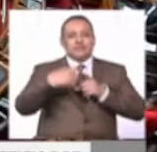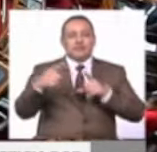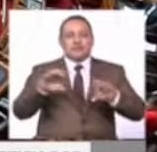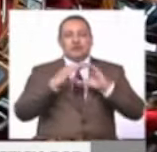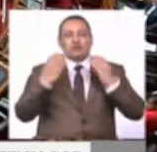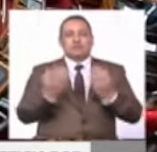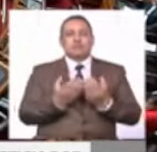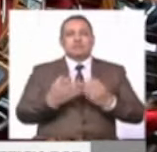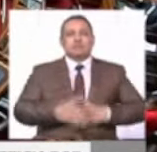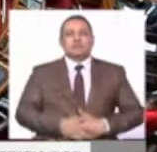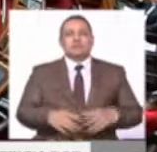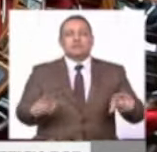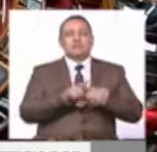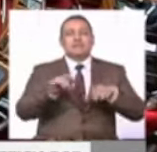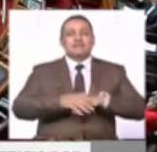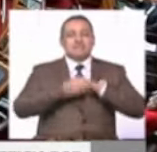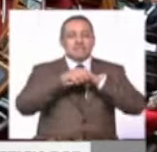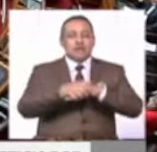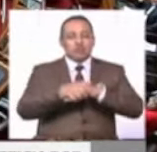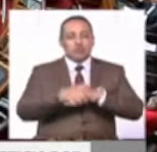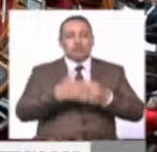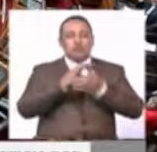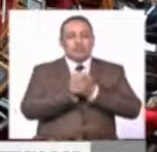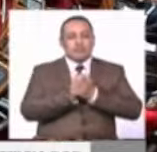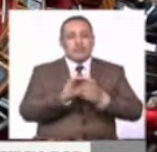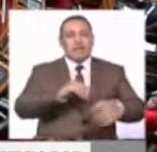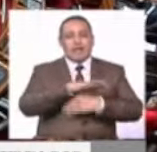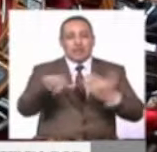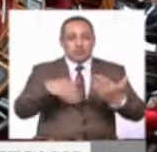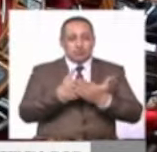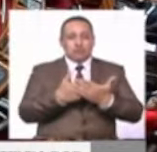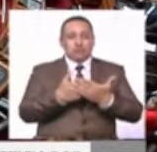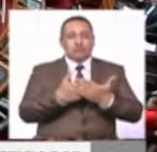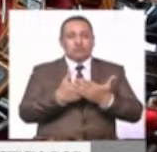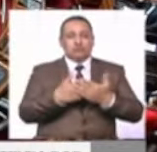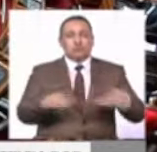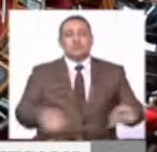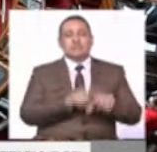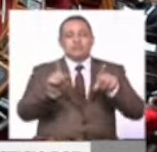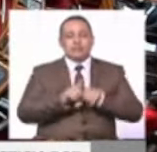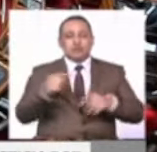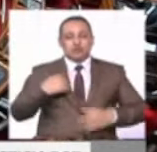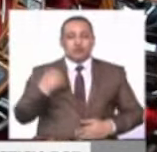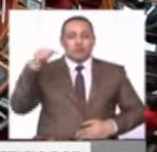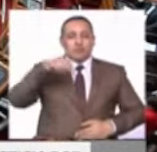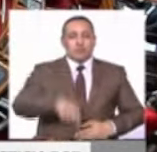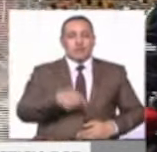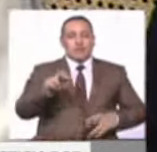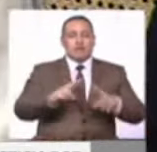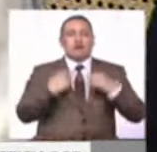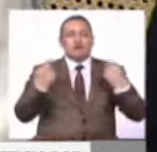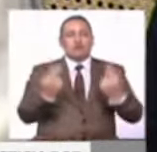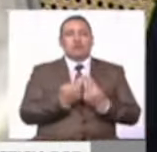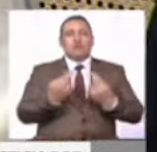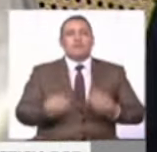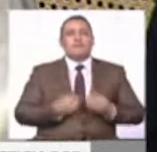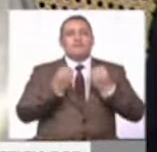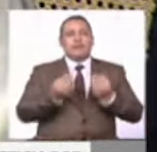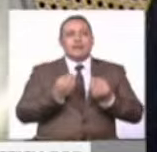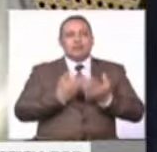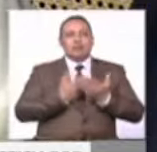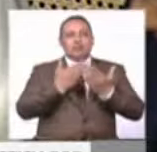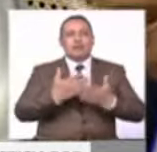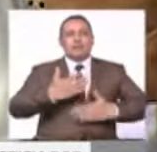congresistas saludo cordialmente a cada uno de ustedes y acudo a esta sesión a fin de